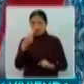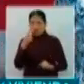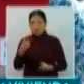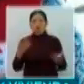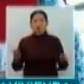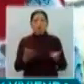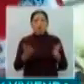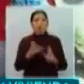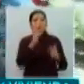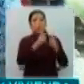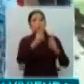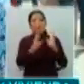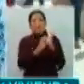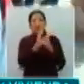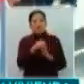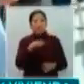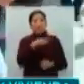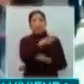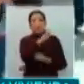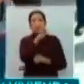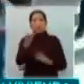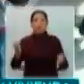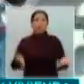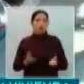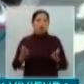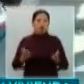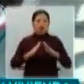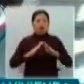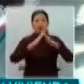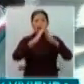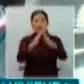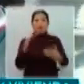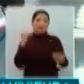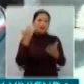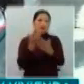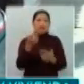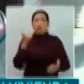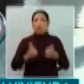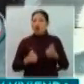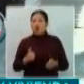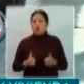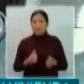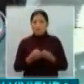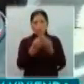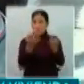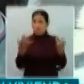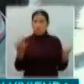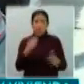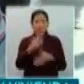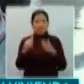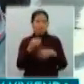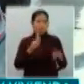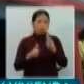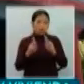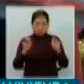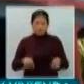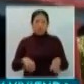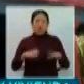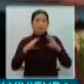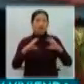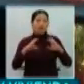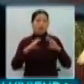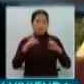censar a la población, a qué casa llegar, hasta cuántas personas poder capacitar para que puedan